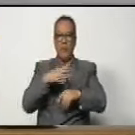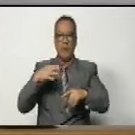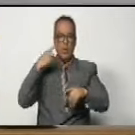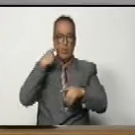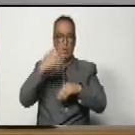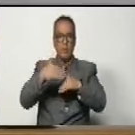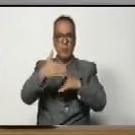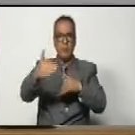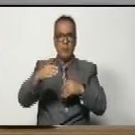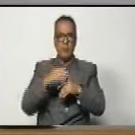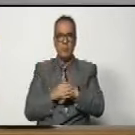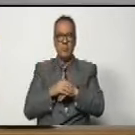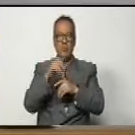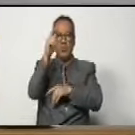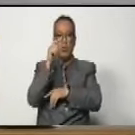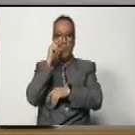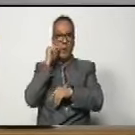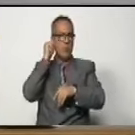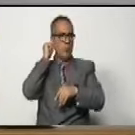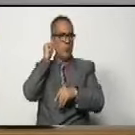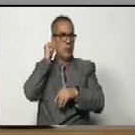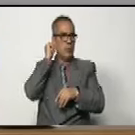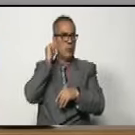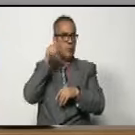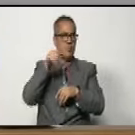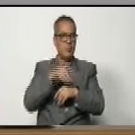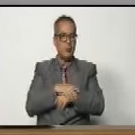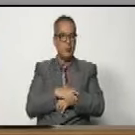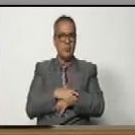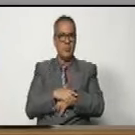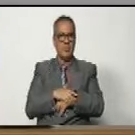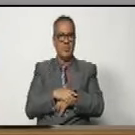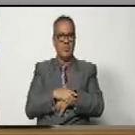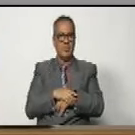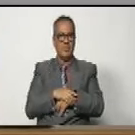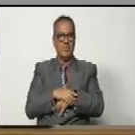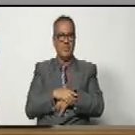consideración. Las diputadas y los diputados... ¿Qué pasa, Romero?